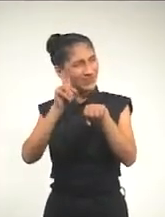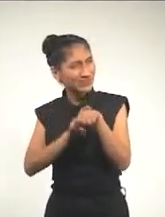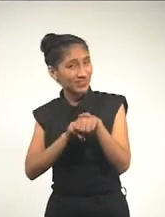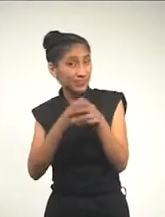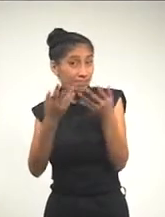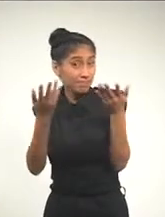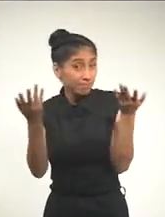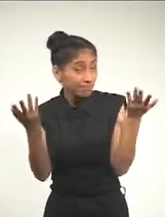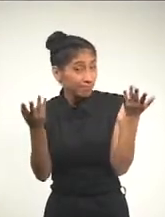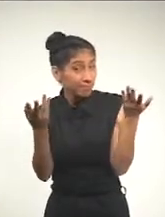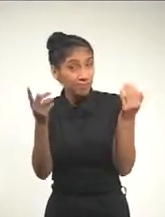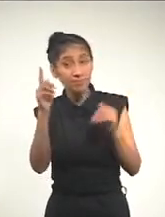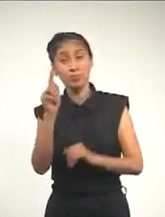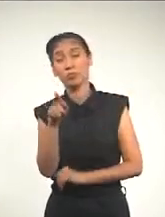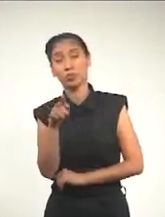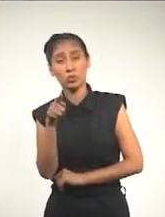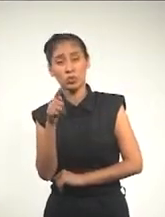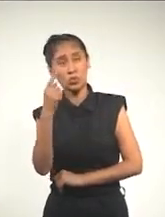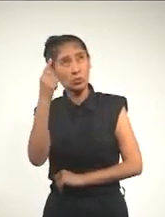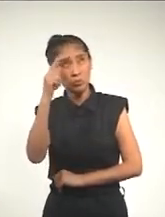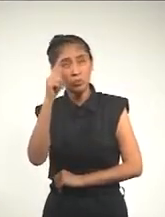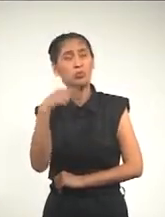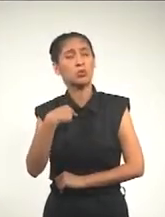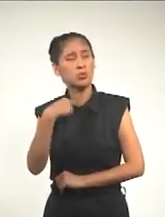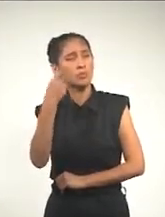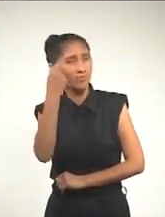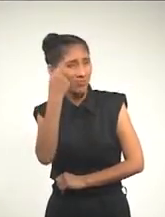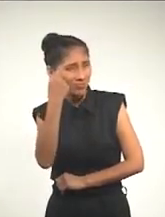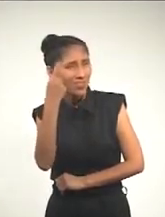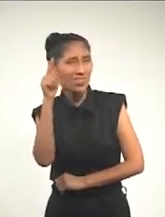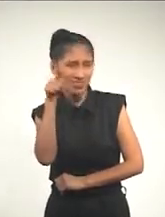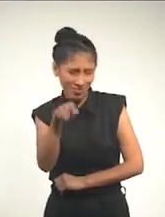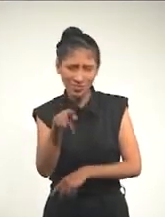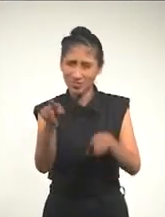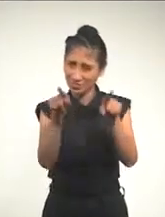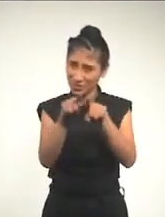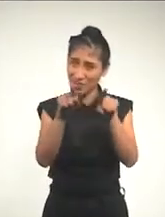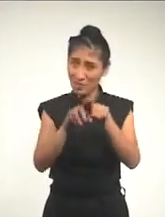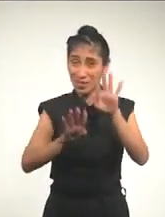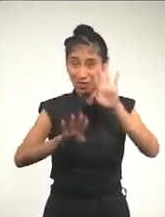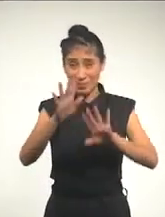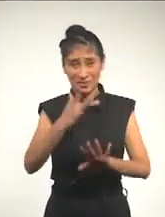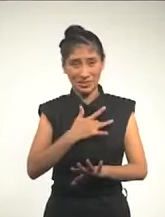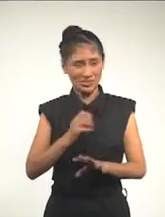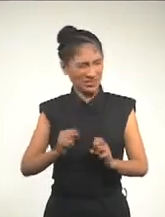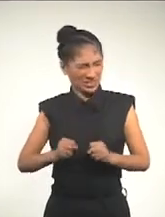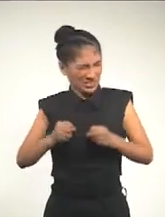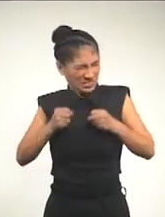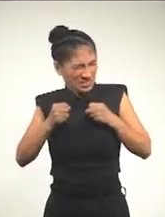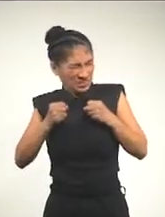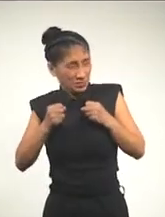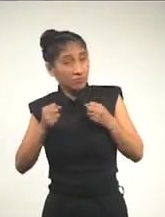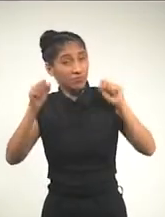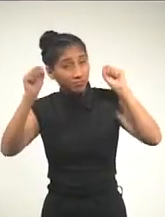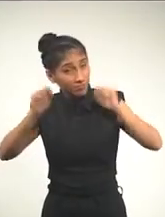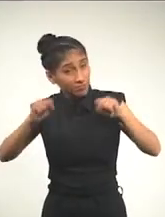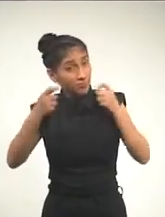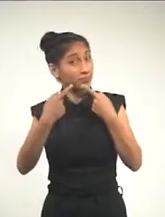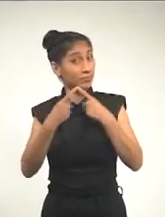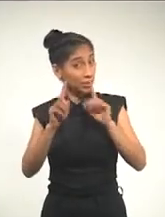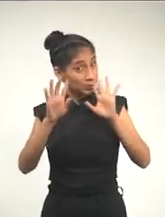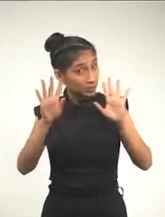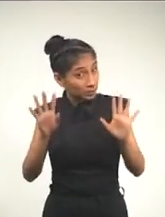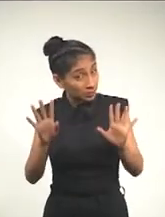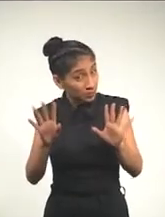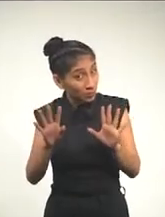es normal. No sabes cómo te entiendo. También me he sentido así, Chirri.